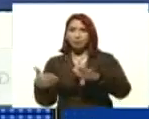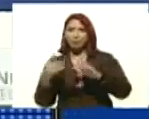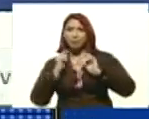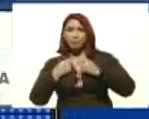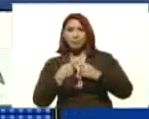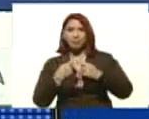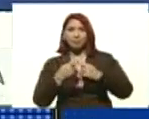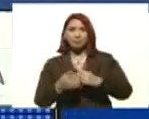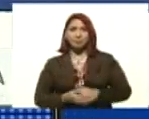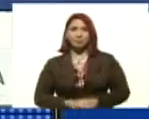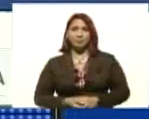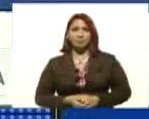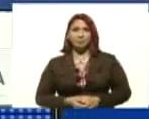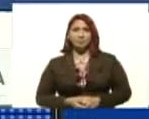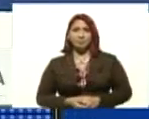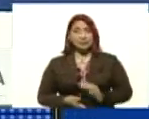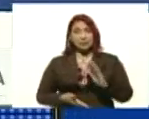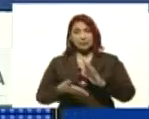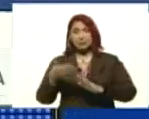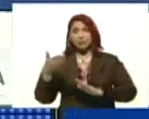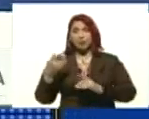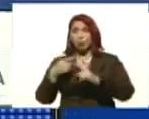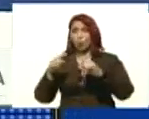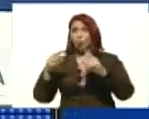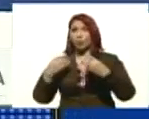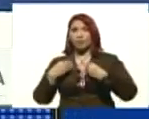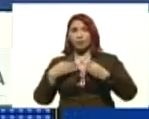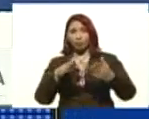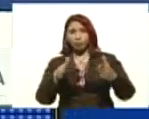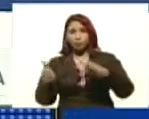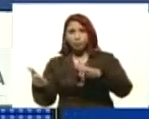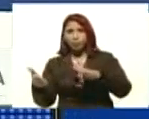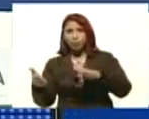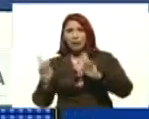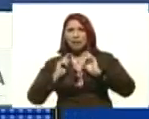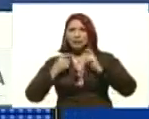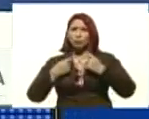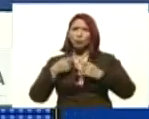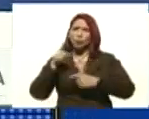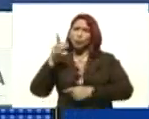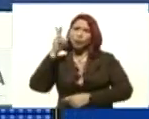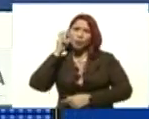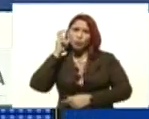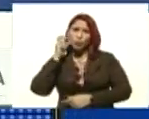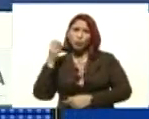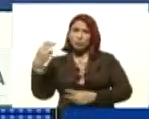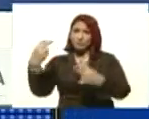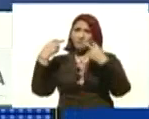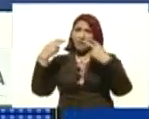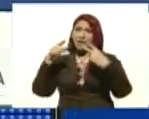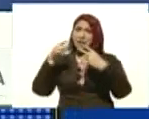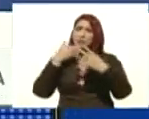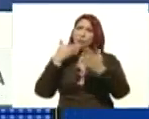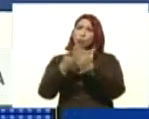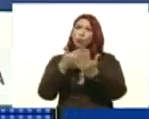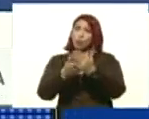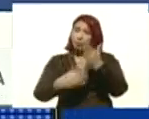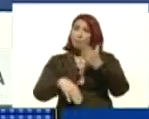él partió a la otra vida. Pero yo aquí, Aristóbulo, donde tú me escuches y me veas, esa propuesta